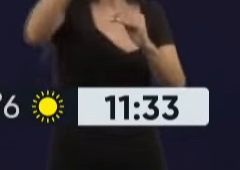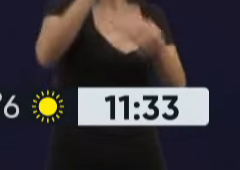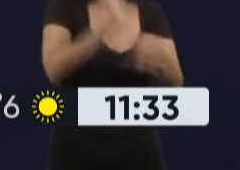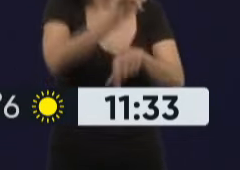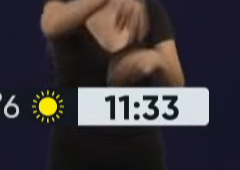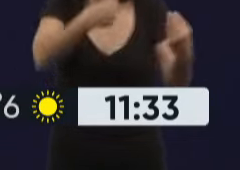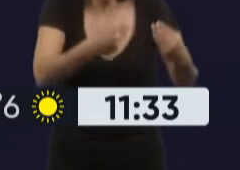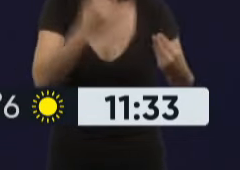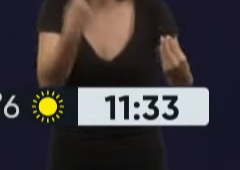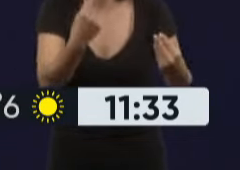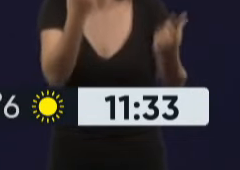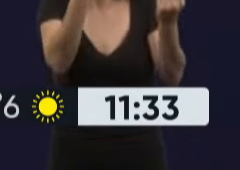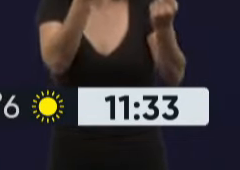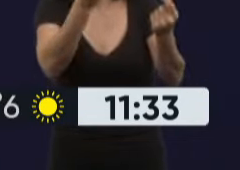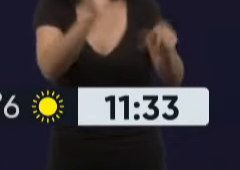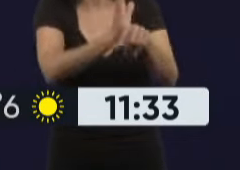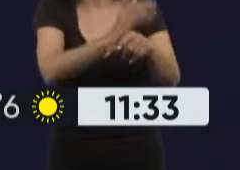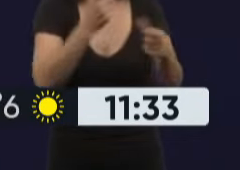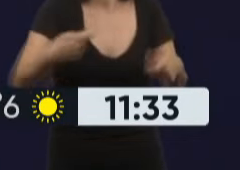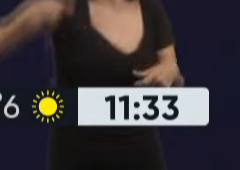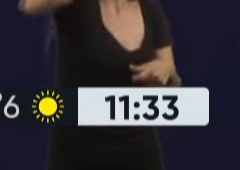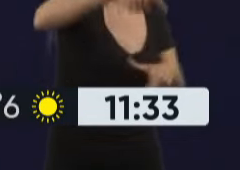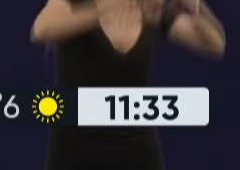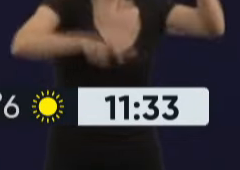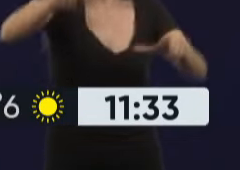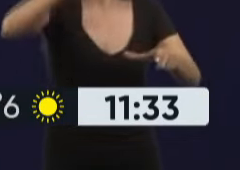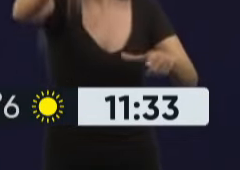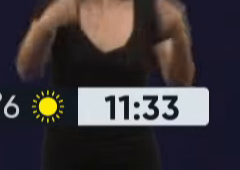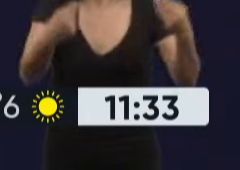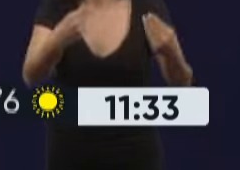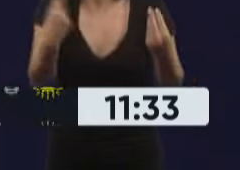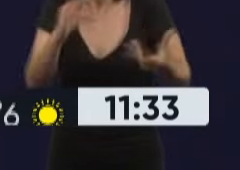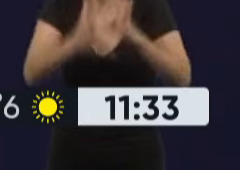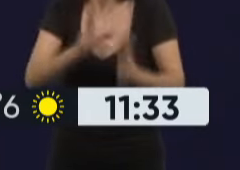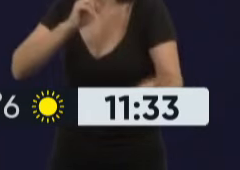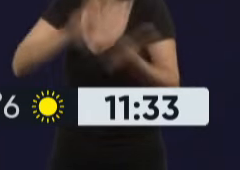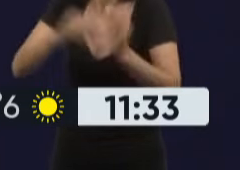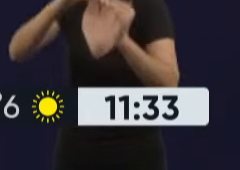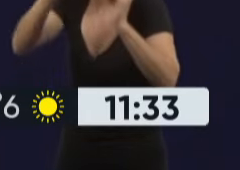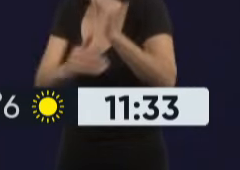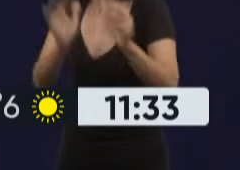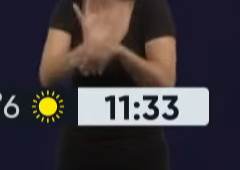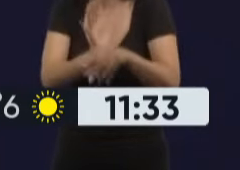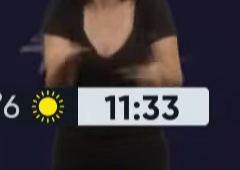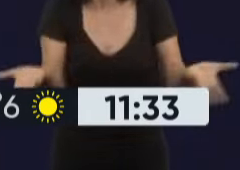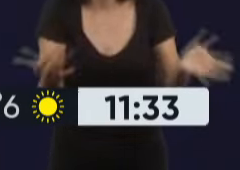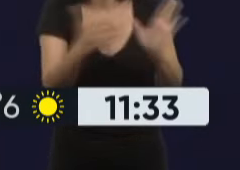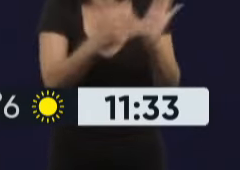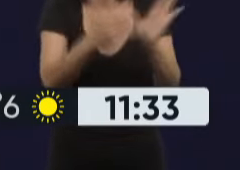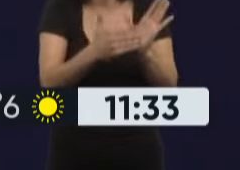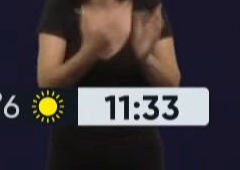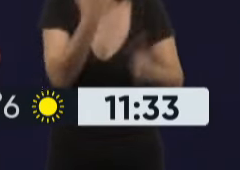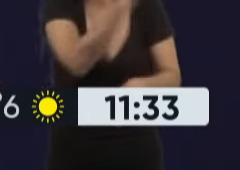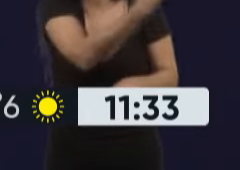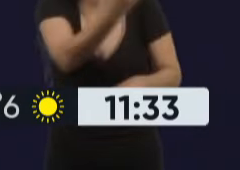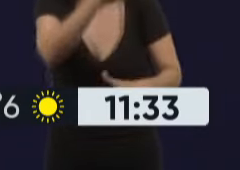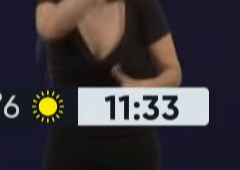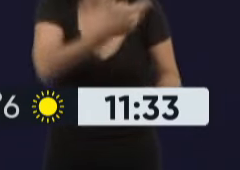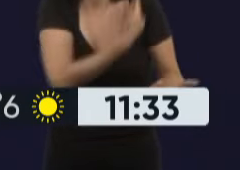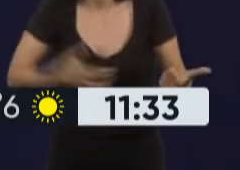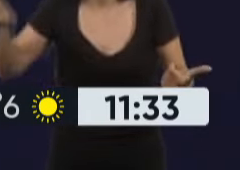gente con la baja de impuestos excepto que tu fuente inobjetable No pretenda bajar impuestos bueno puede ser cada gobernador